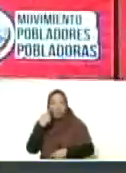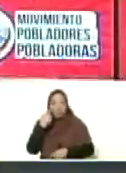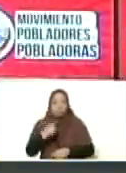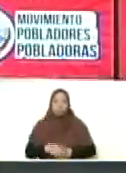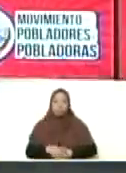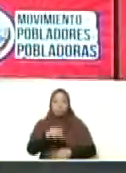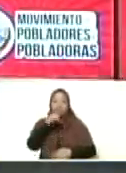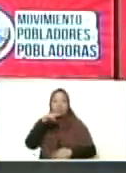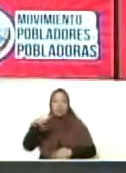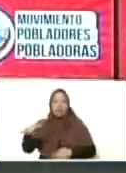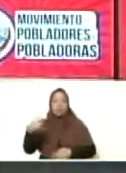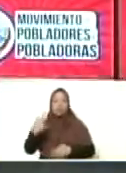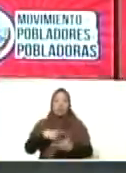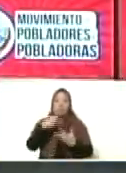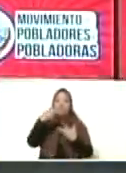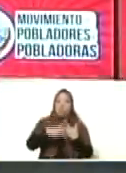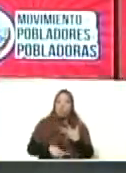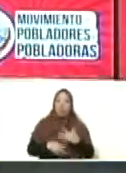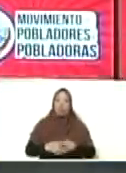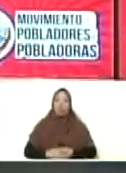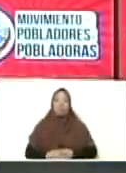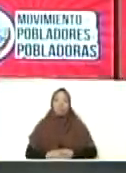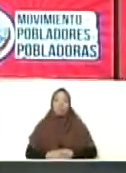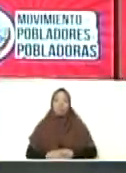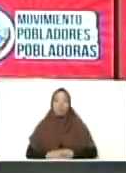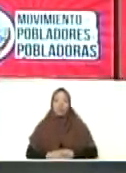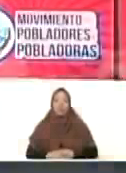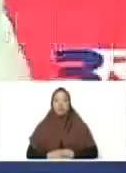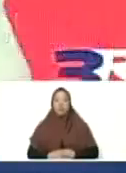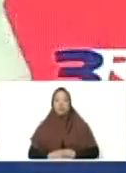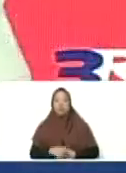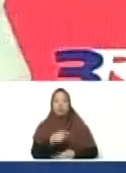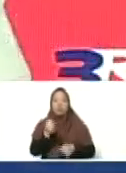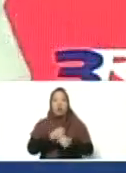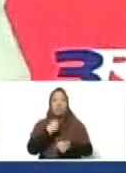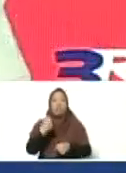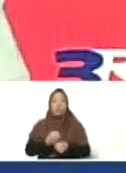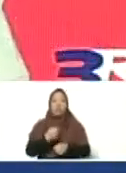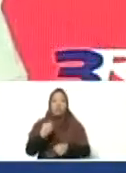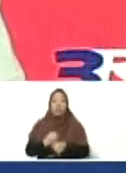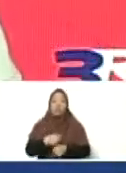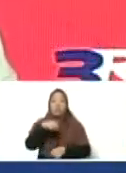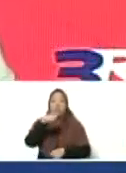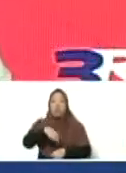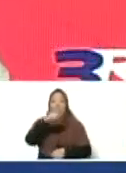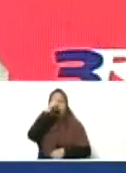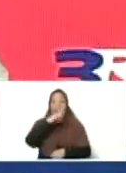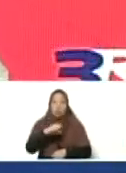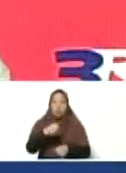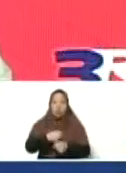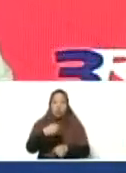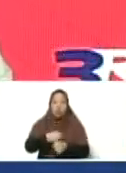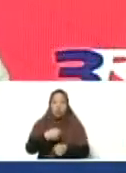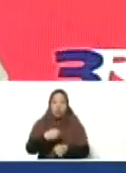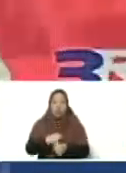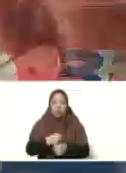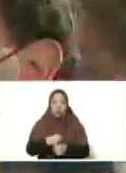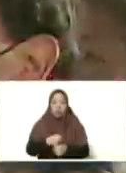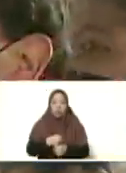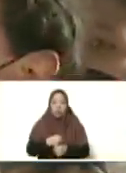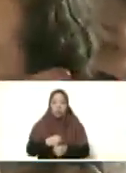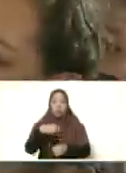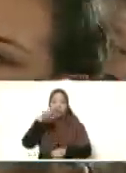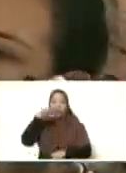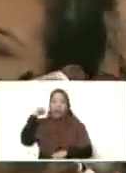denuncias propuestas que ustedes vienen trabajando a lo largo de estos años vamos